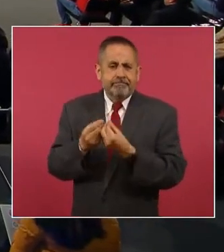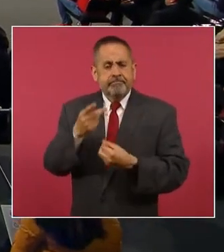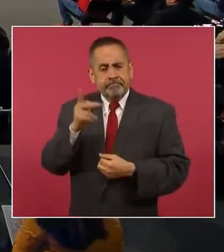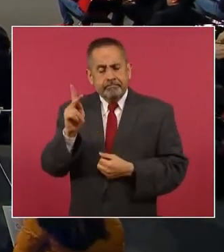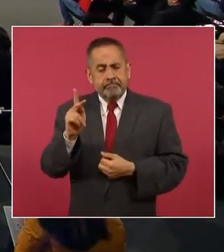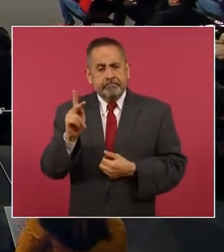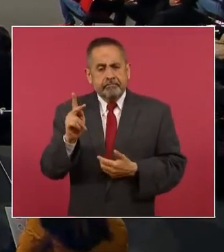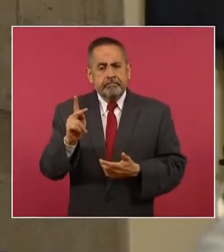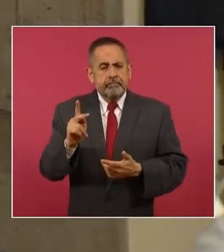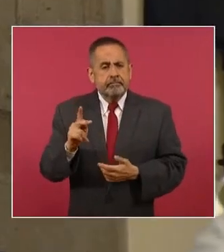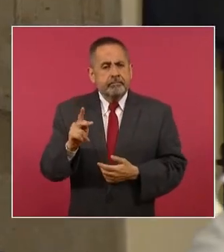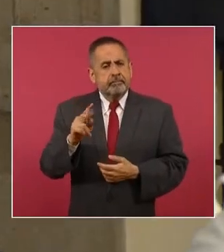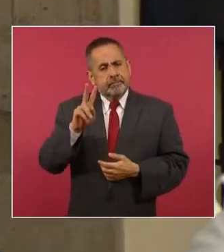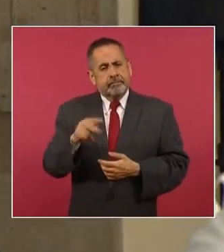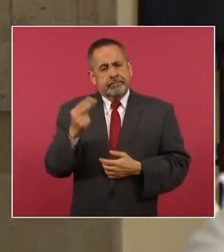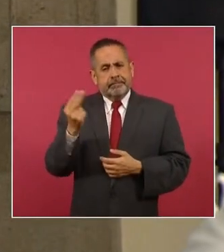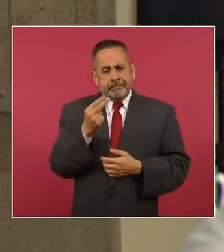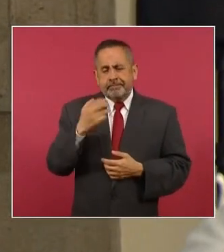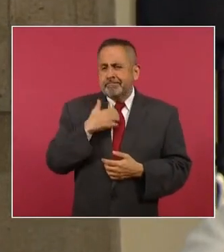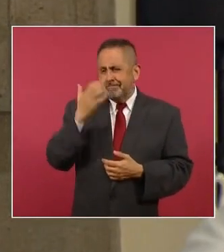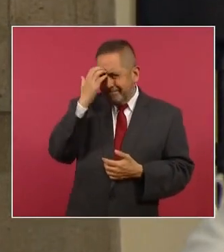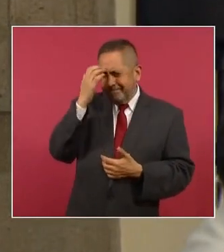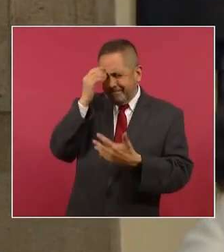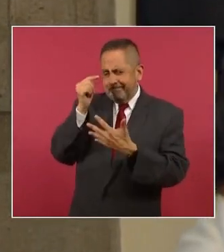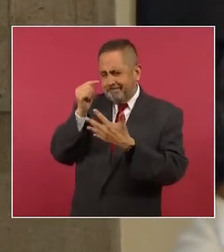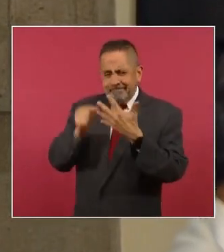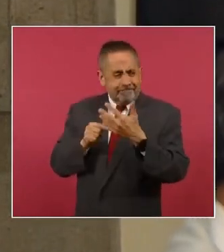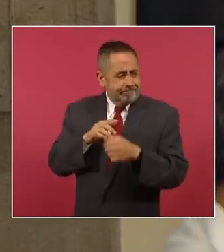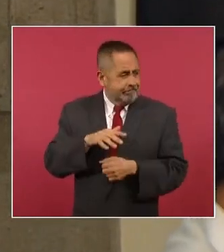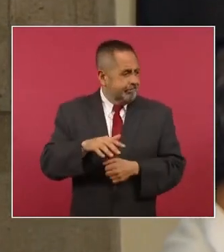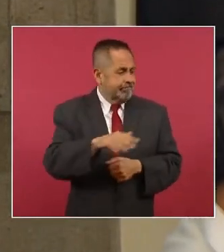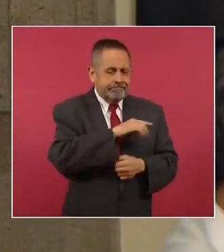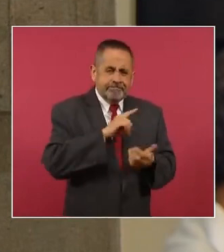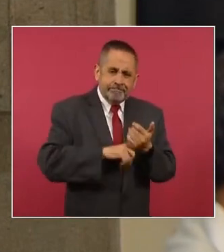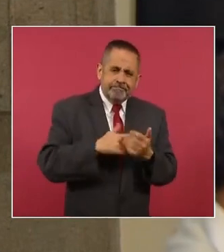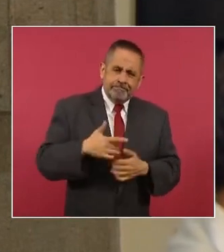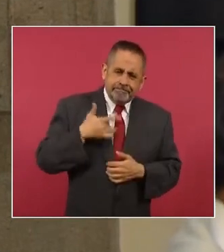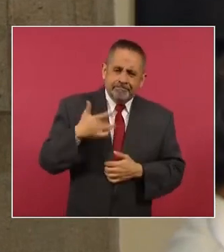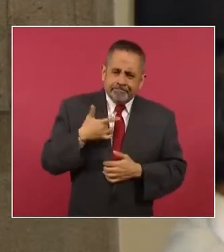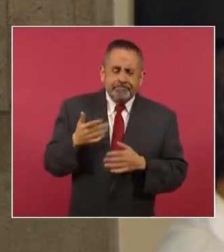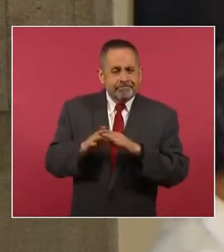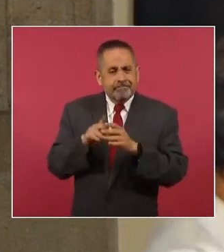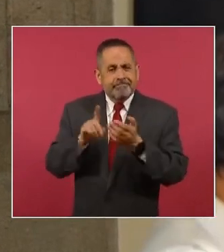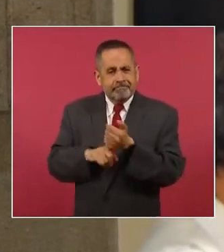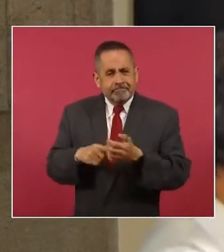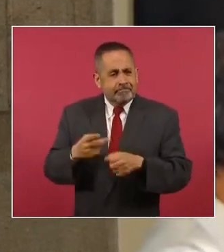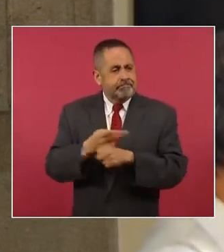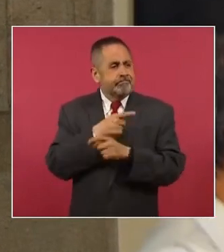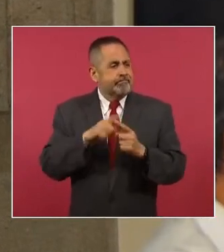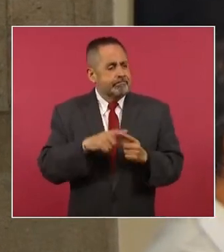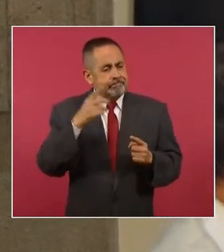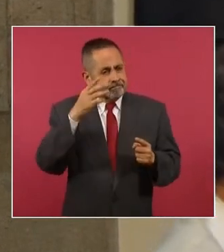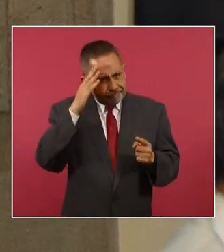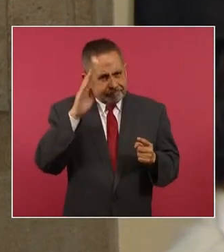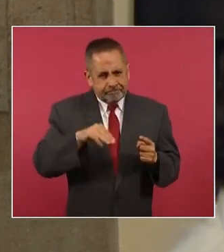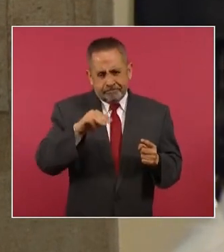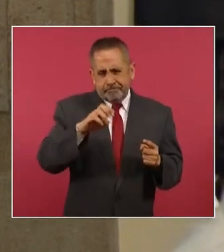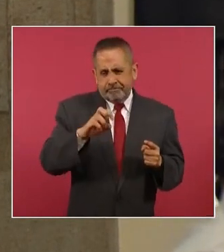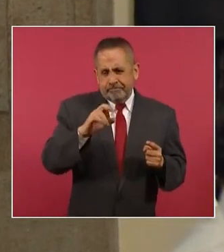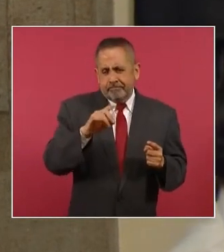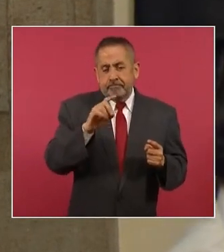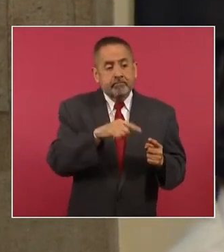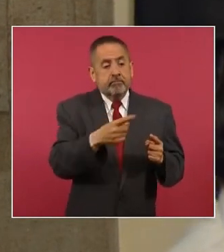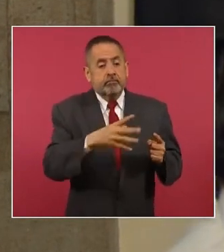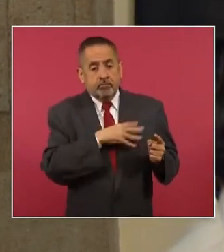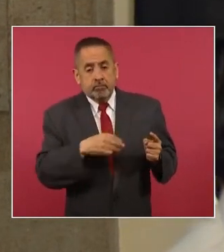pero creo que es necesario que conozca el sentir lo que hemos pasado, lo que ha pasado doña Mercedes, por la que asesinaron a su